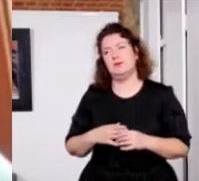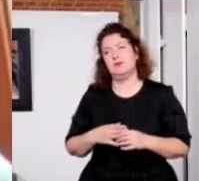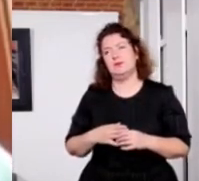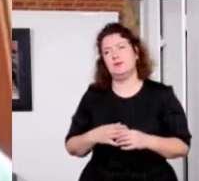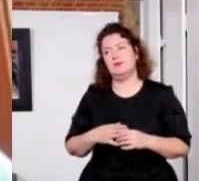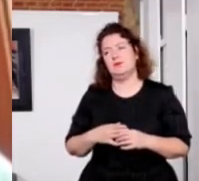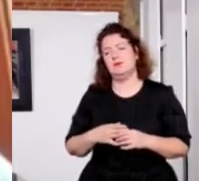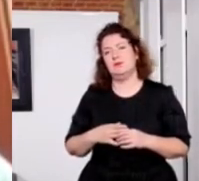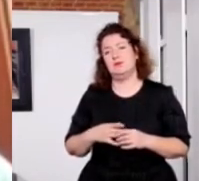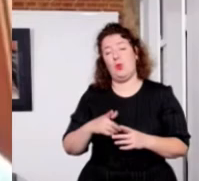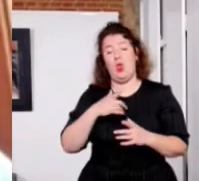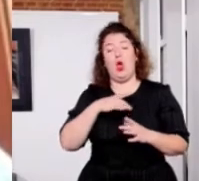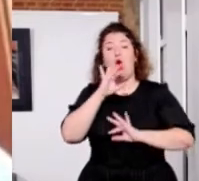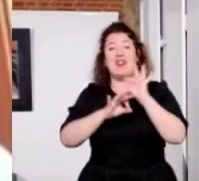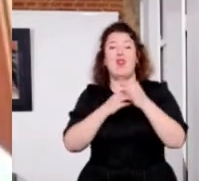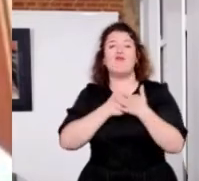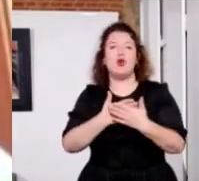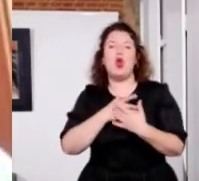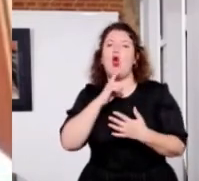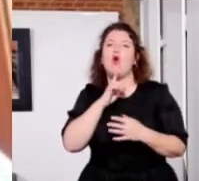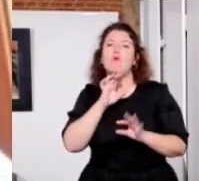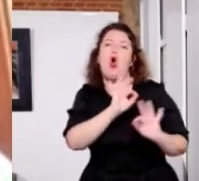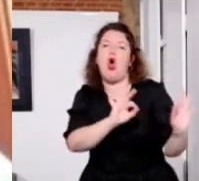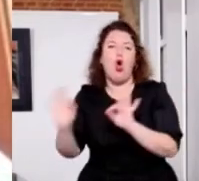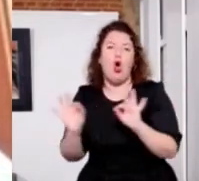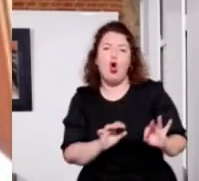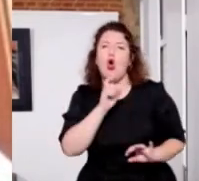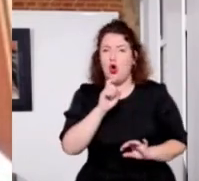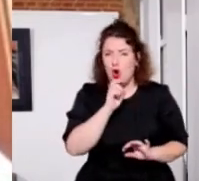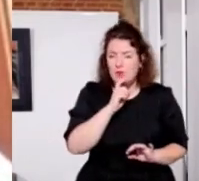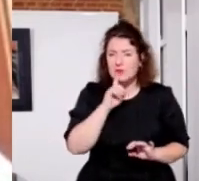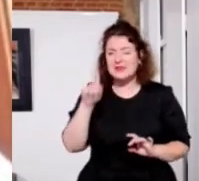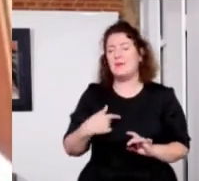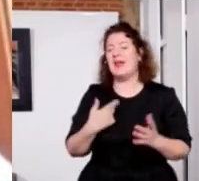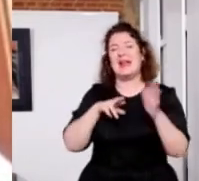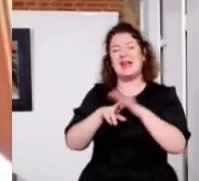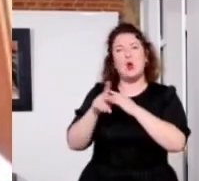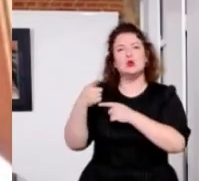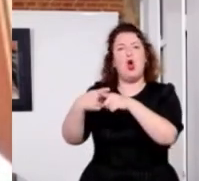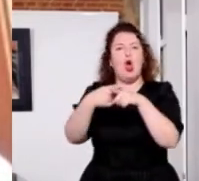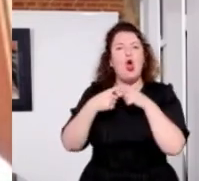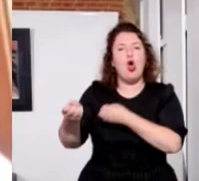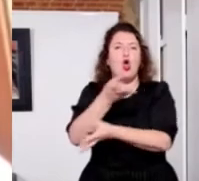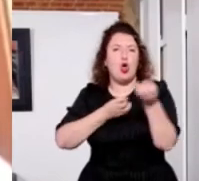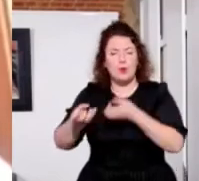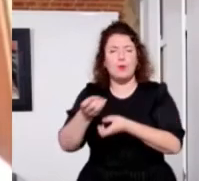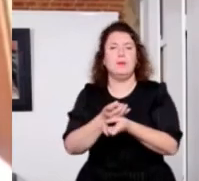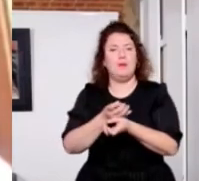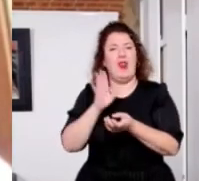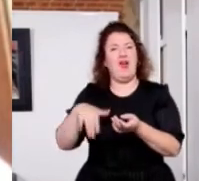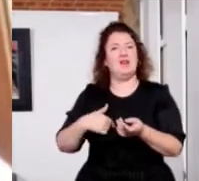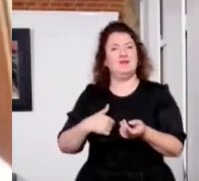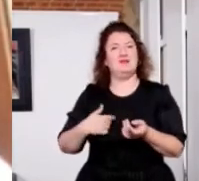las organizaciones de voluntariado y compartir recursos, no duplicar, para el objetivo es profesionalizar